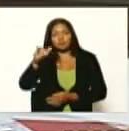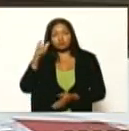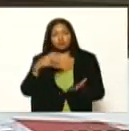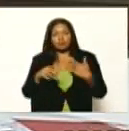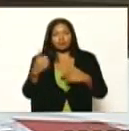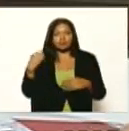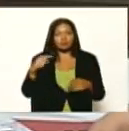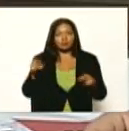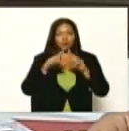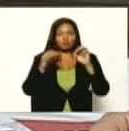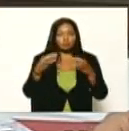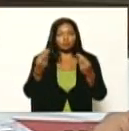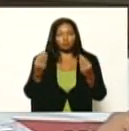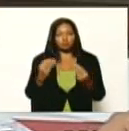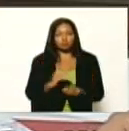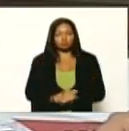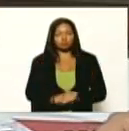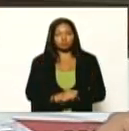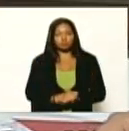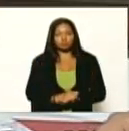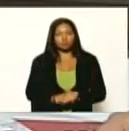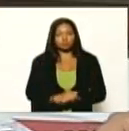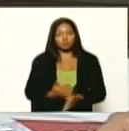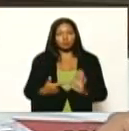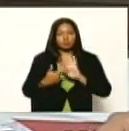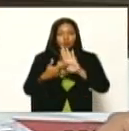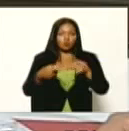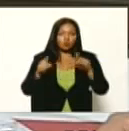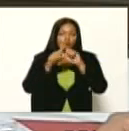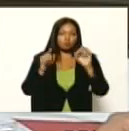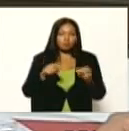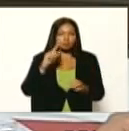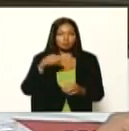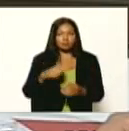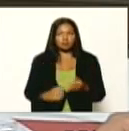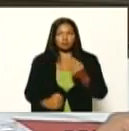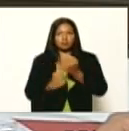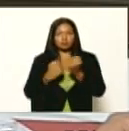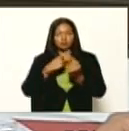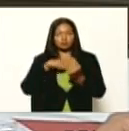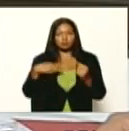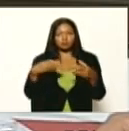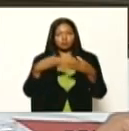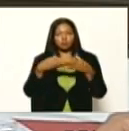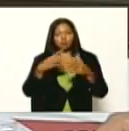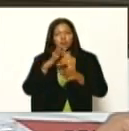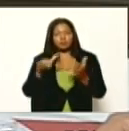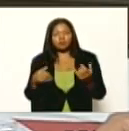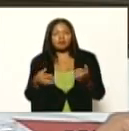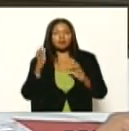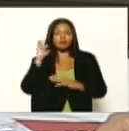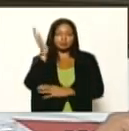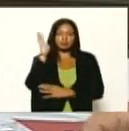mucho. Presidente, han sido postulados y postuladas por la base de nuestro partido en estas asambleas